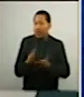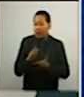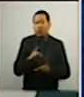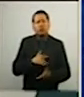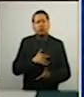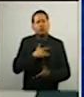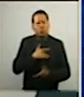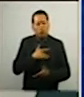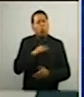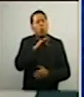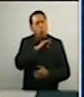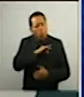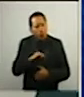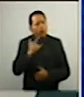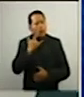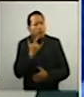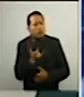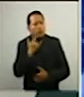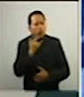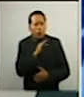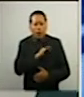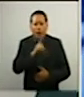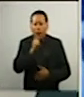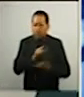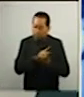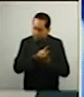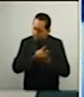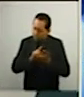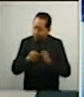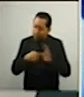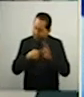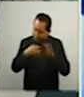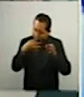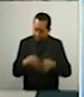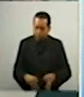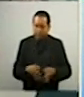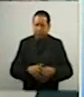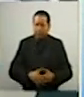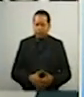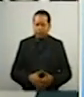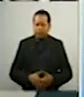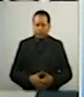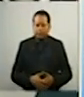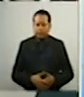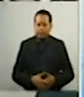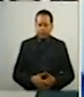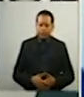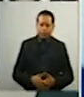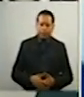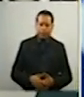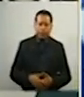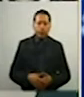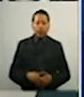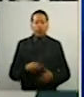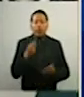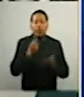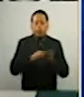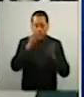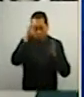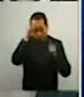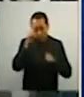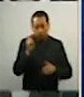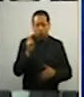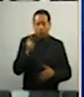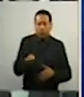de que quien aprueba una reforma constitucional no puede verse beneficiado por esa misma